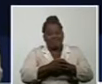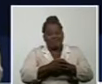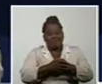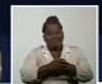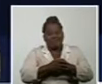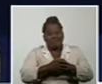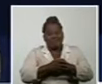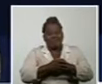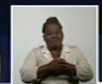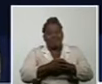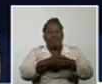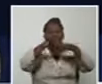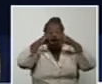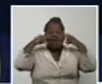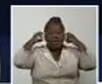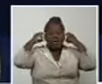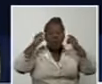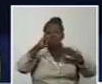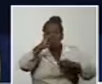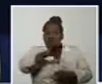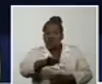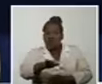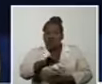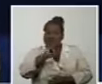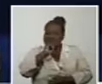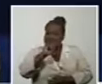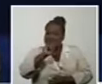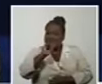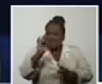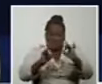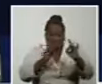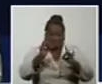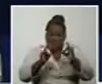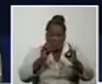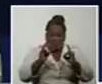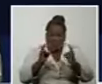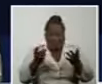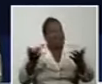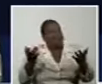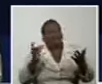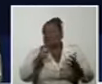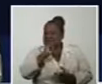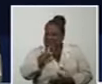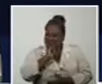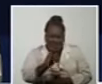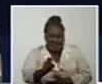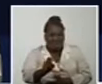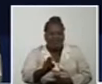El nasobuco en un niño es complejo y mientras más chiquito, más complejo todavía.